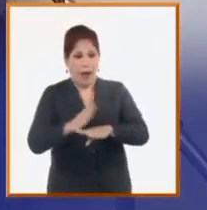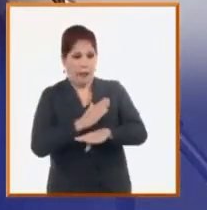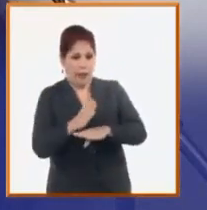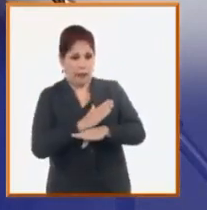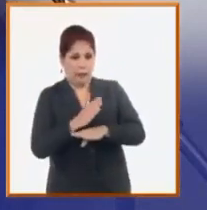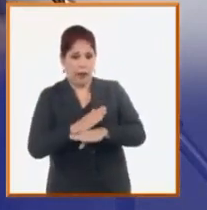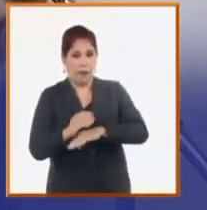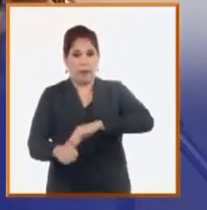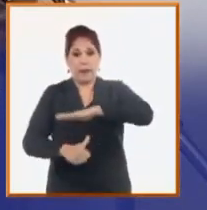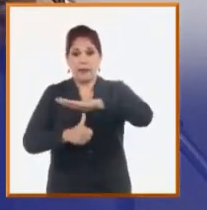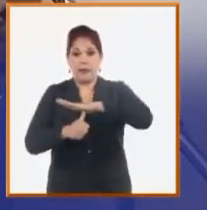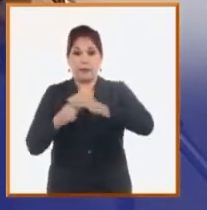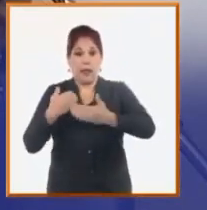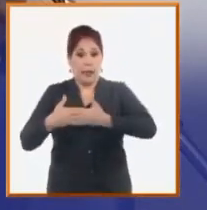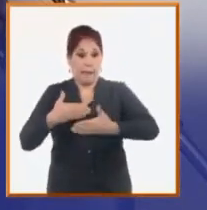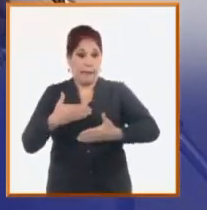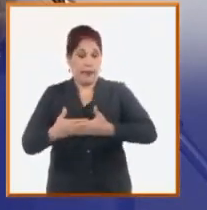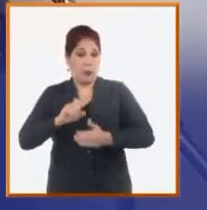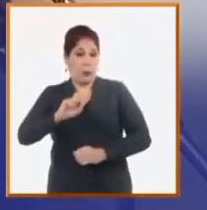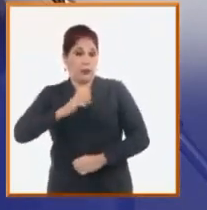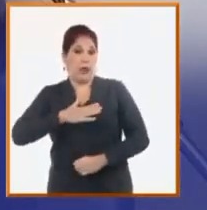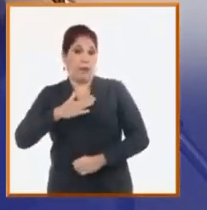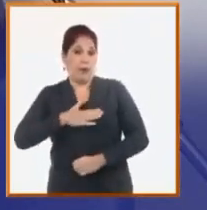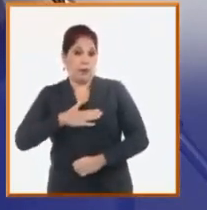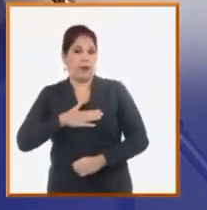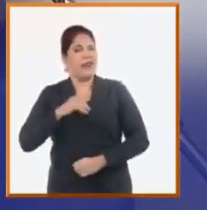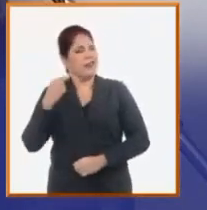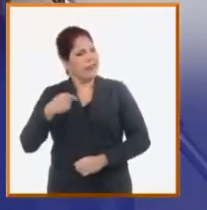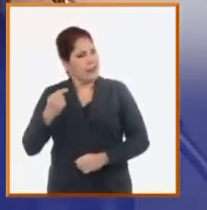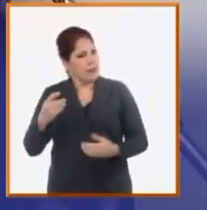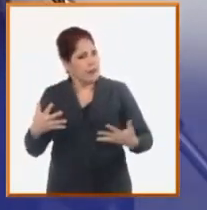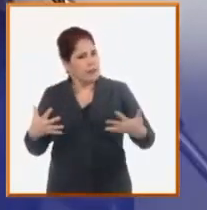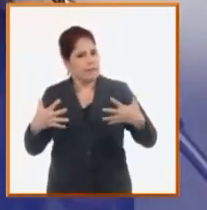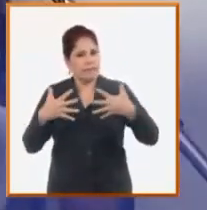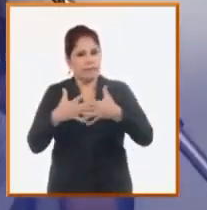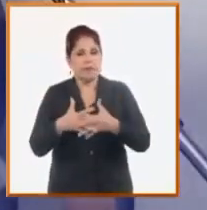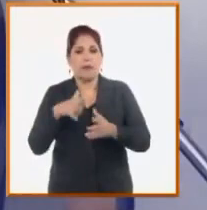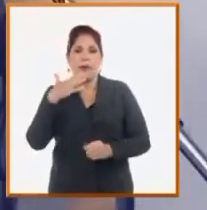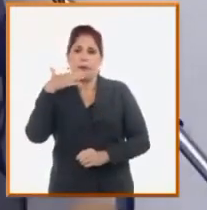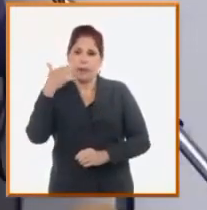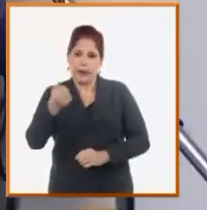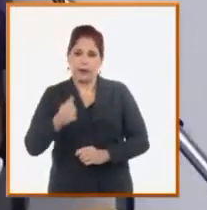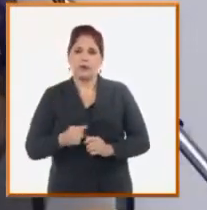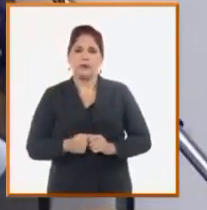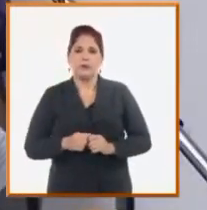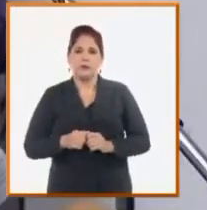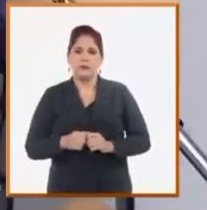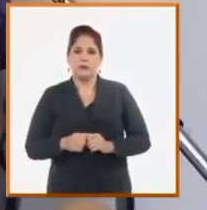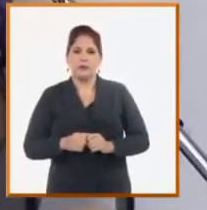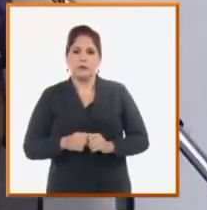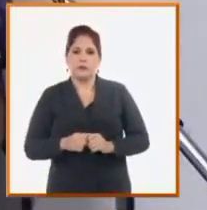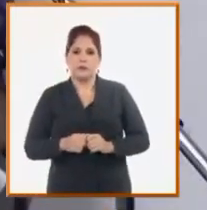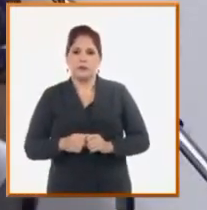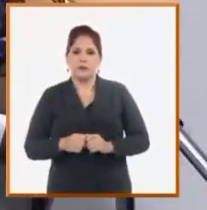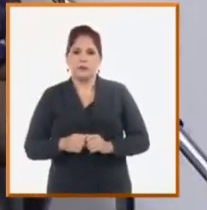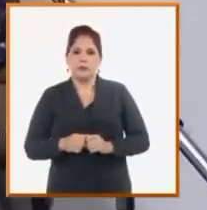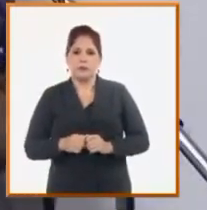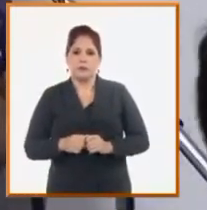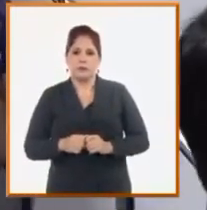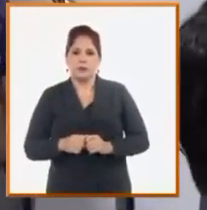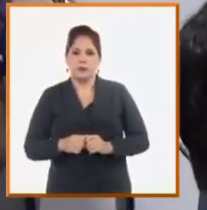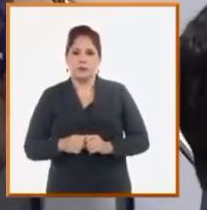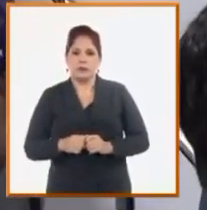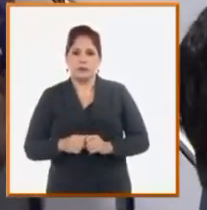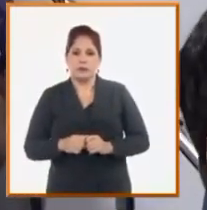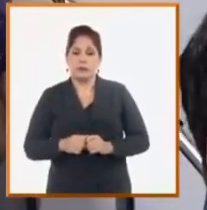la presidenta de la MIPYME y que todavía pienso que debe articularse mejor, es en este encadenamiento que se ha hablado muy bien